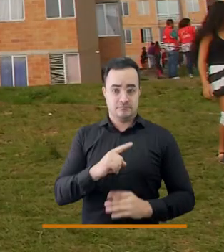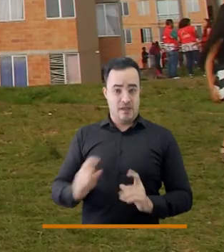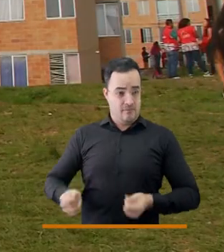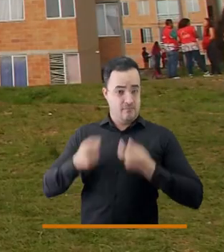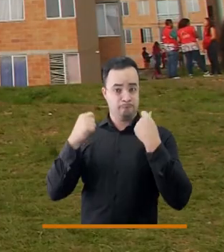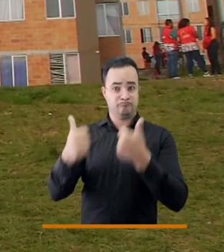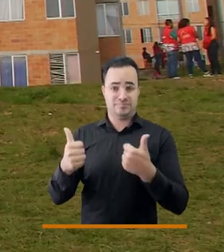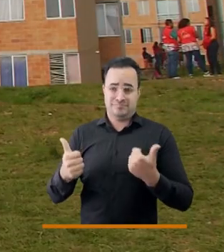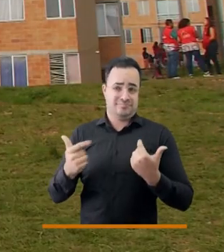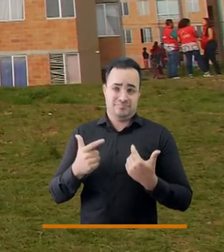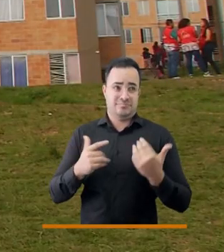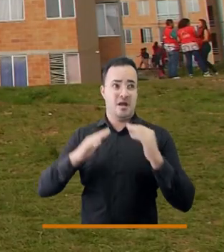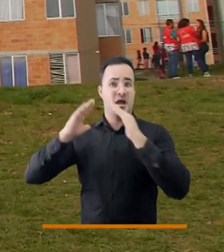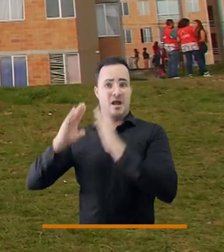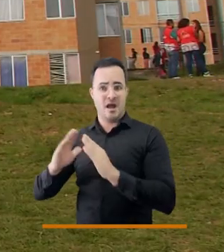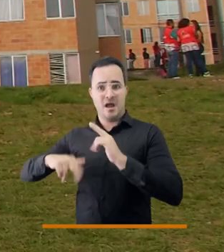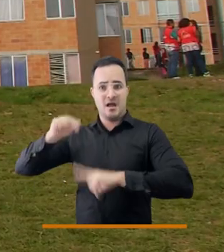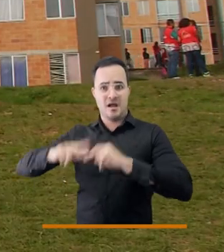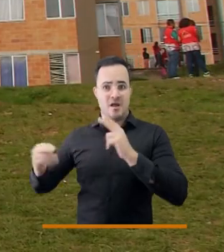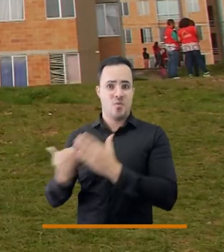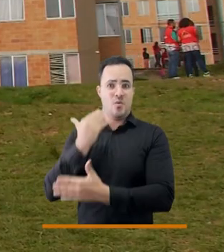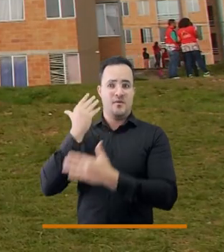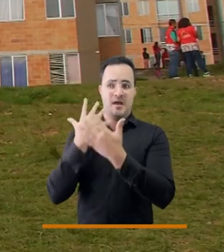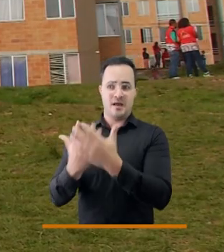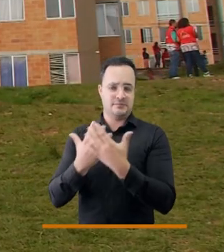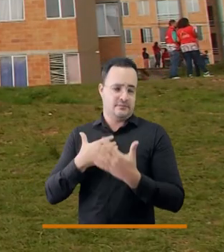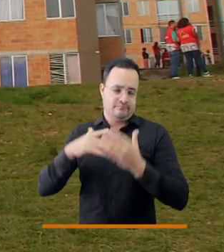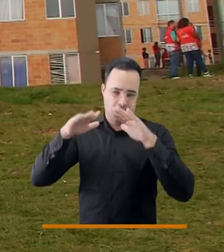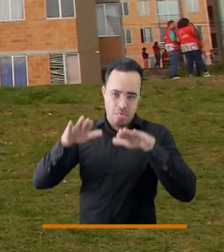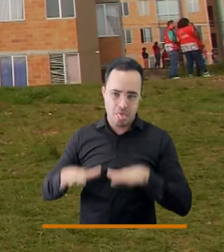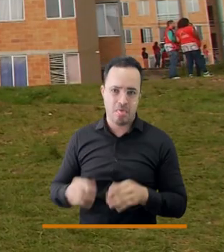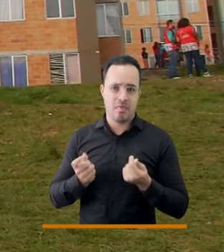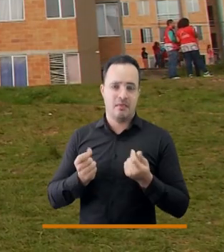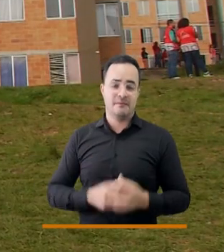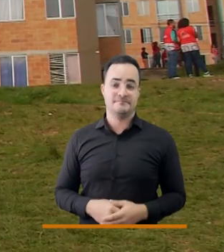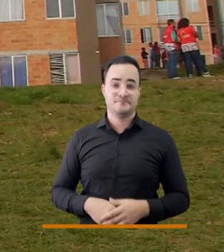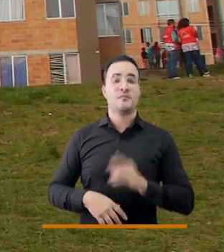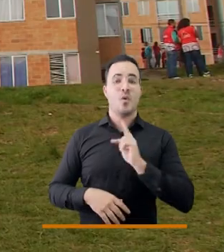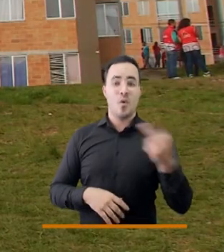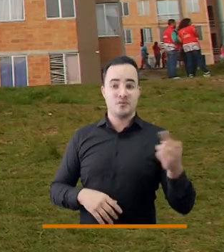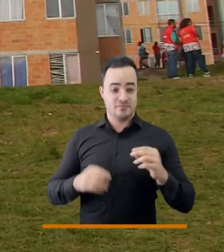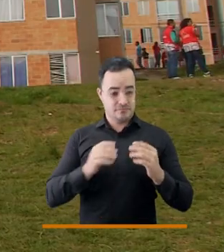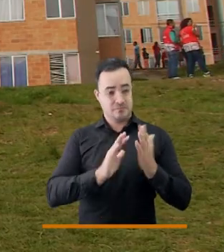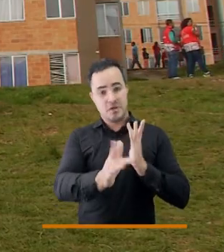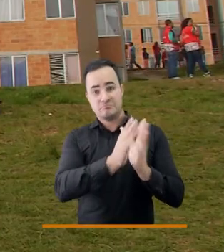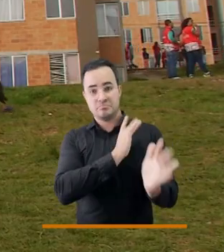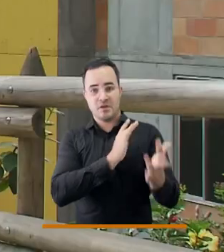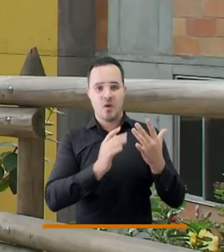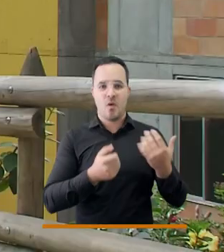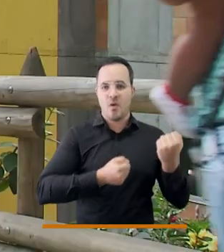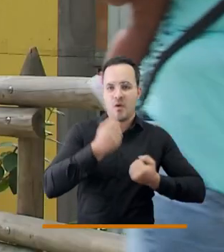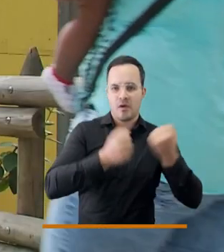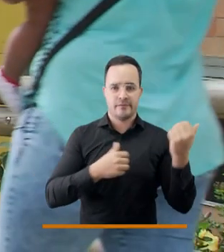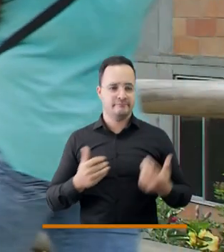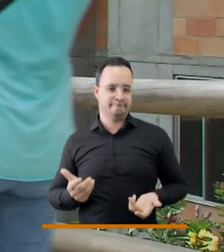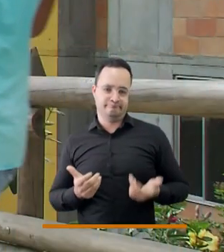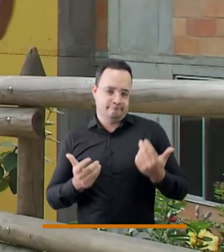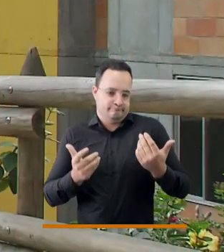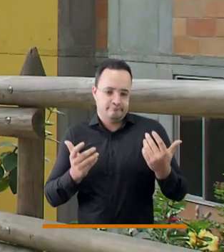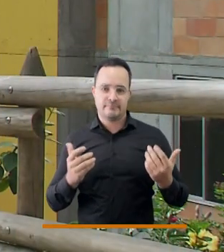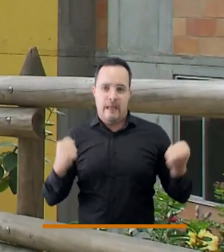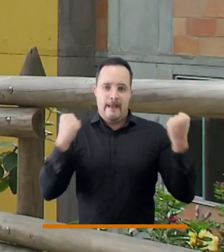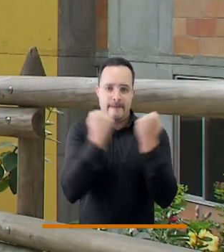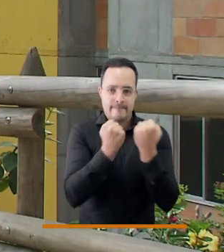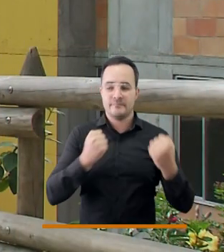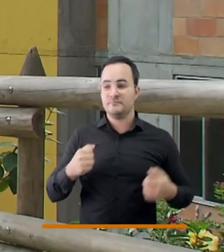se afectarían en su valor. Igualmente, los terrenos aledaños. Hay afectación de espacio público porque se sacrifican